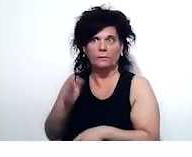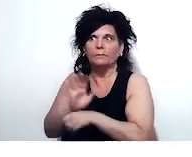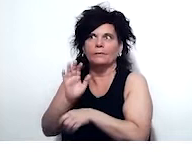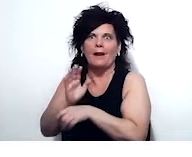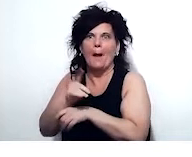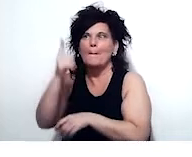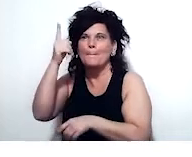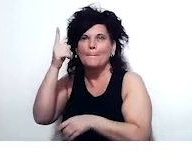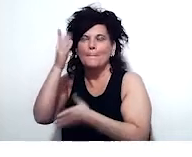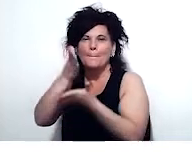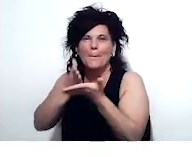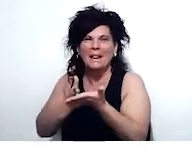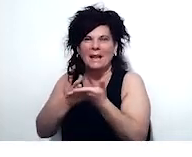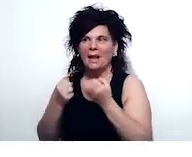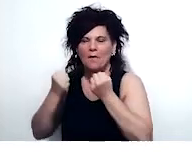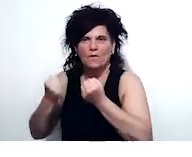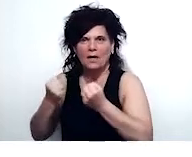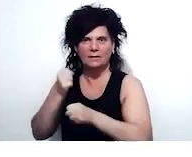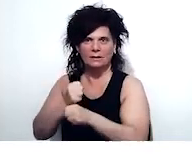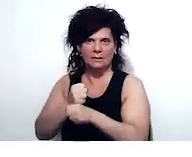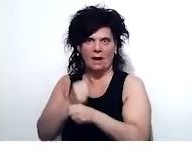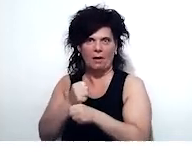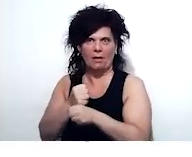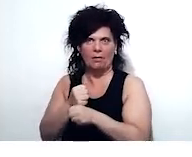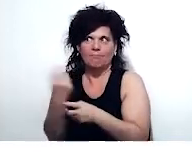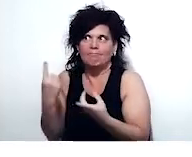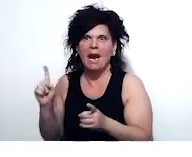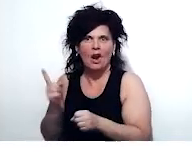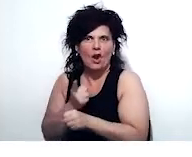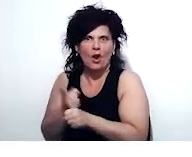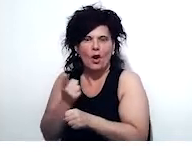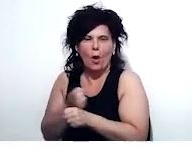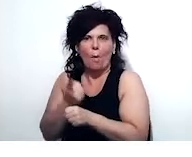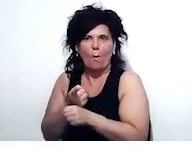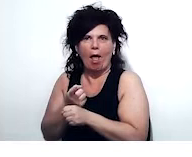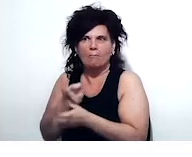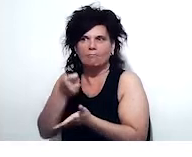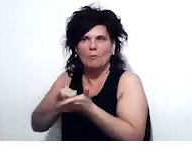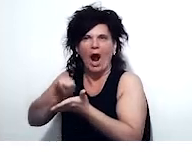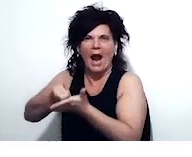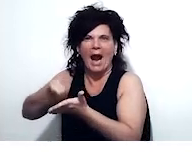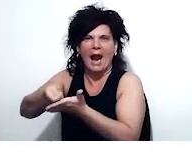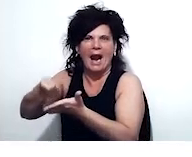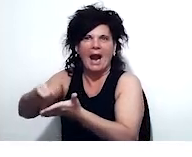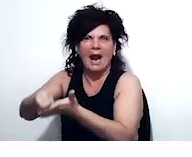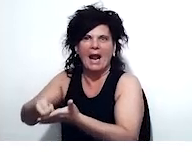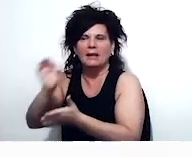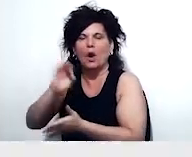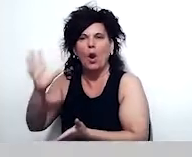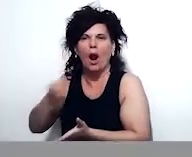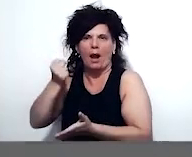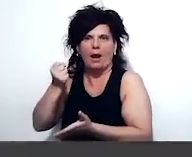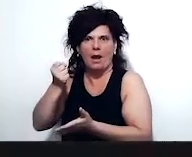de trabajo, prácticamente no existen ni en las posibilidades de tener crédito, ni en las posibilidades de estar